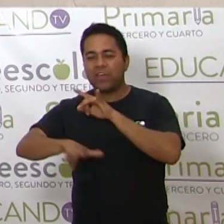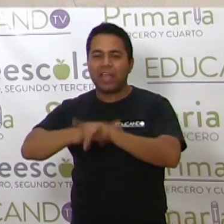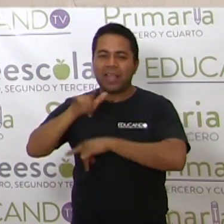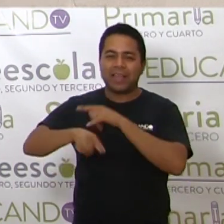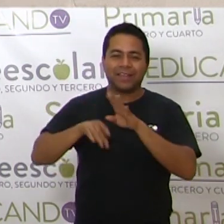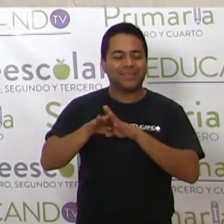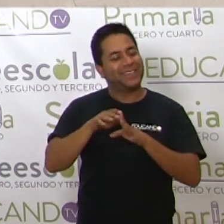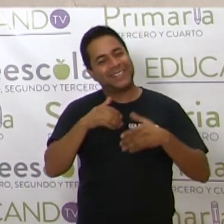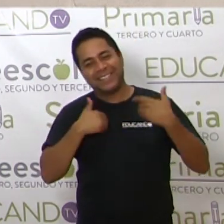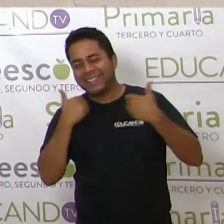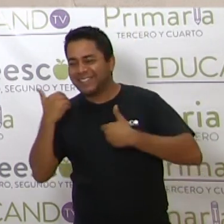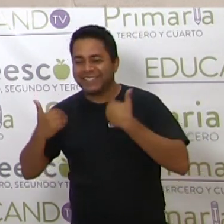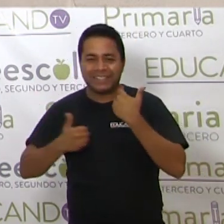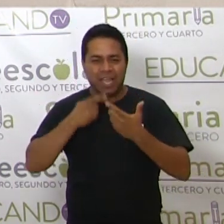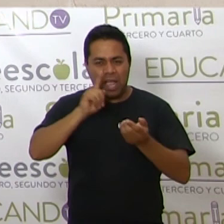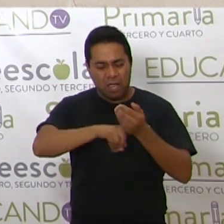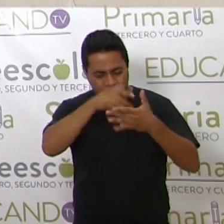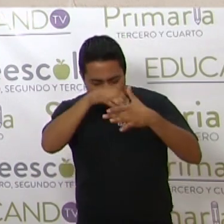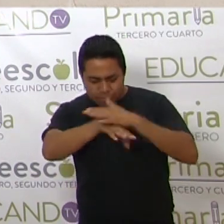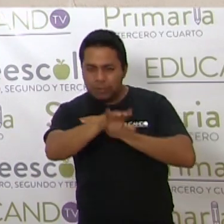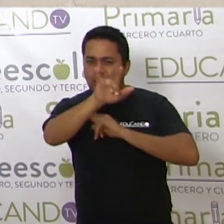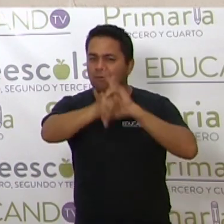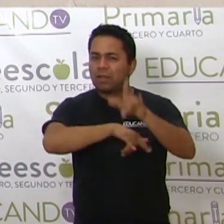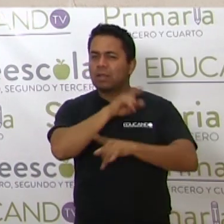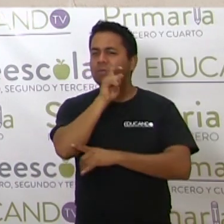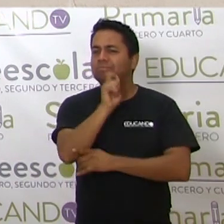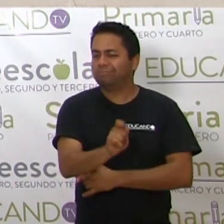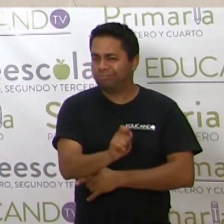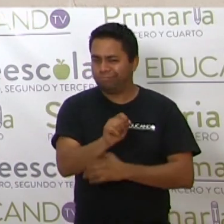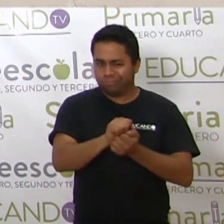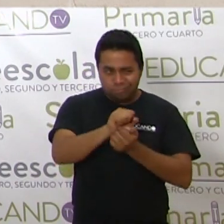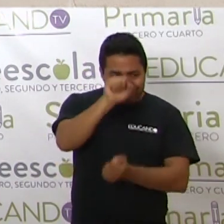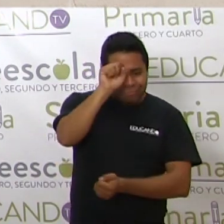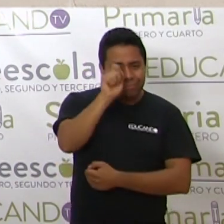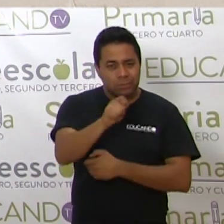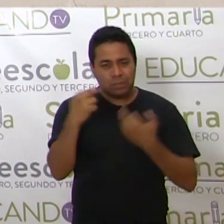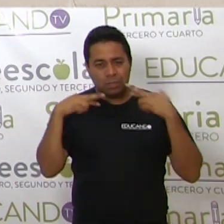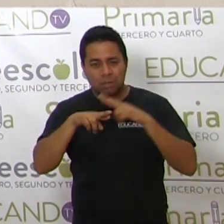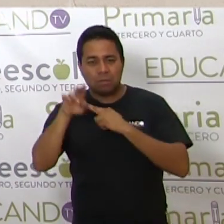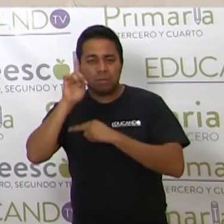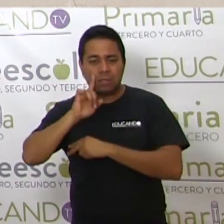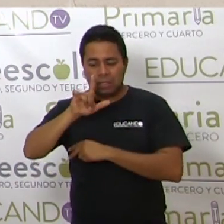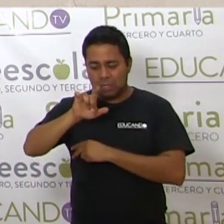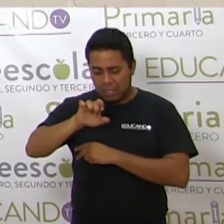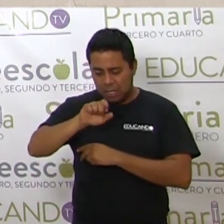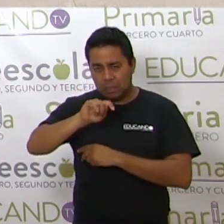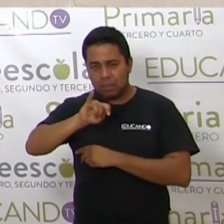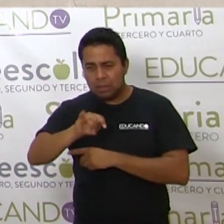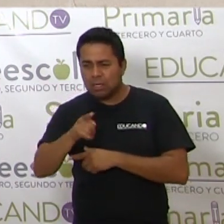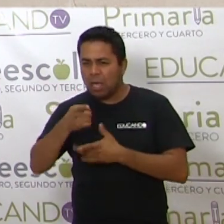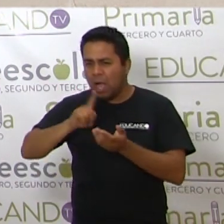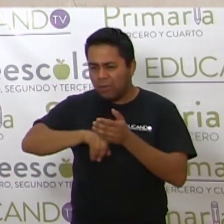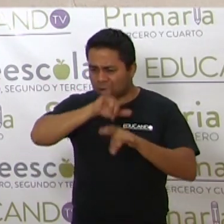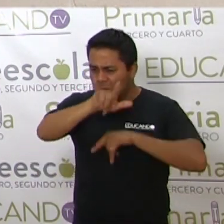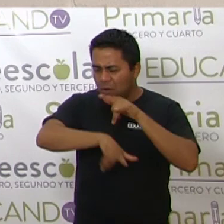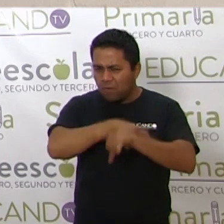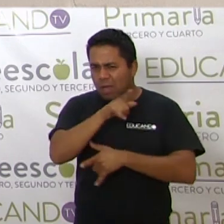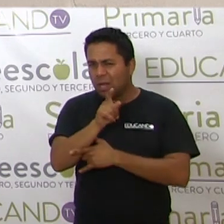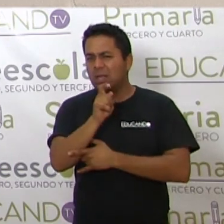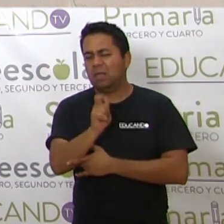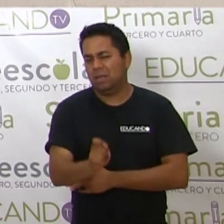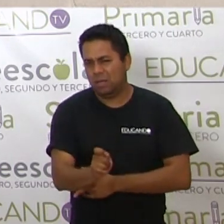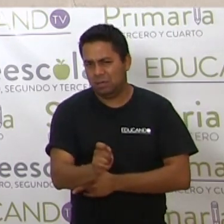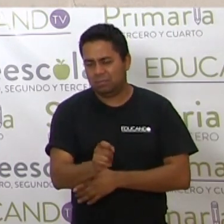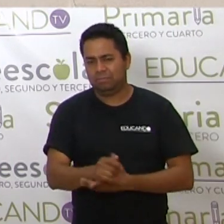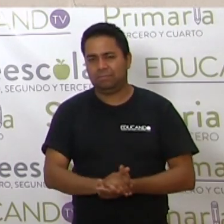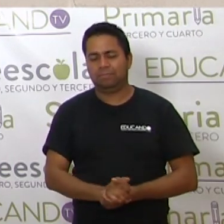y en la feria que encontramos a ver chicos ustedes han ido a la feria nuestra leche usted ha ido a la feria así es vamos